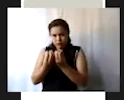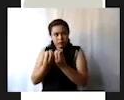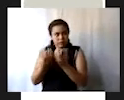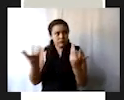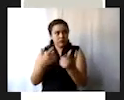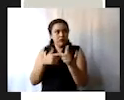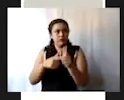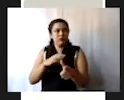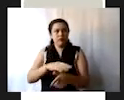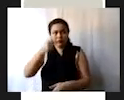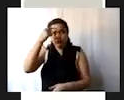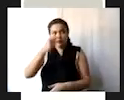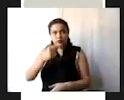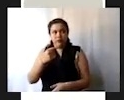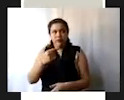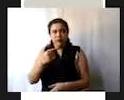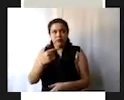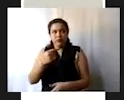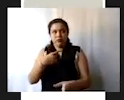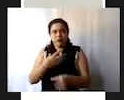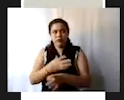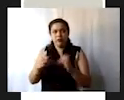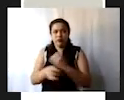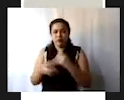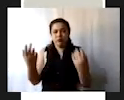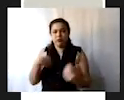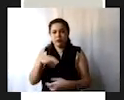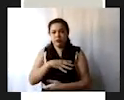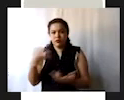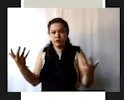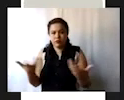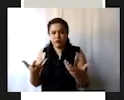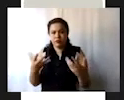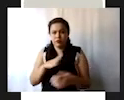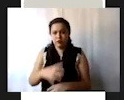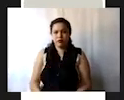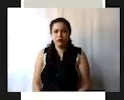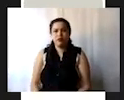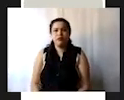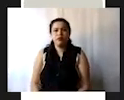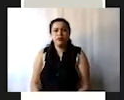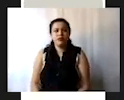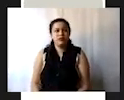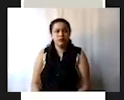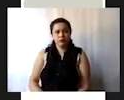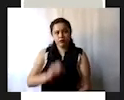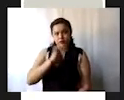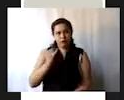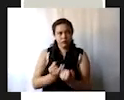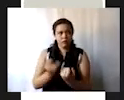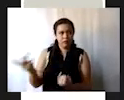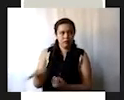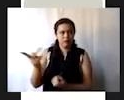a través de aquellos canales con los que ya contamos. También hay que hacernos una pregunta clave